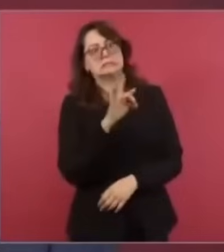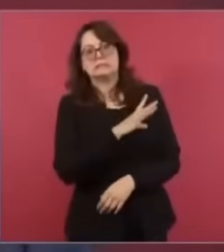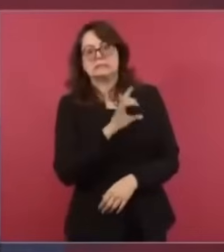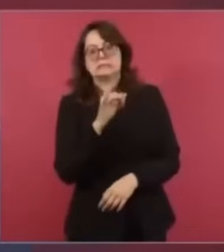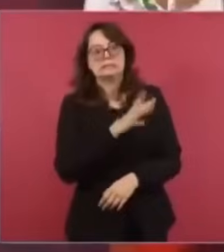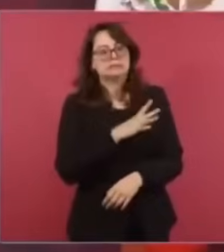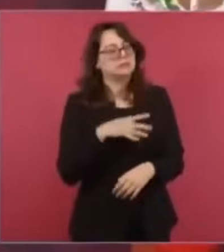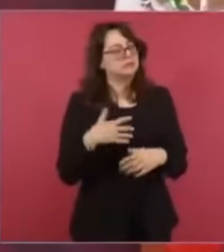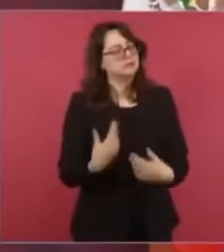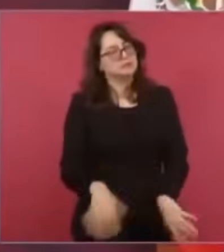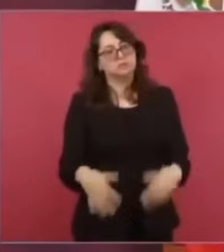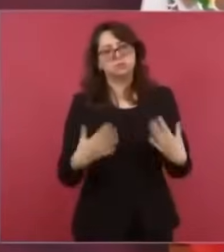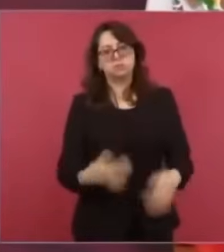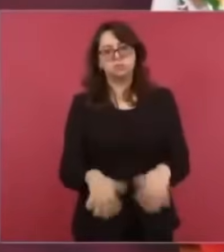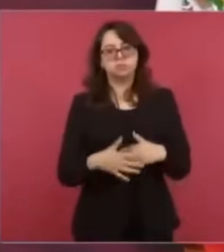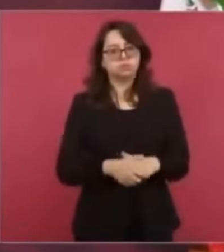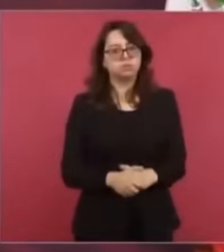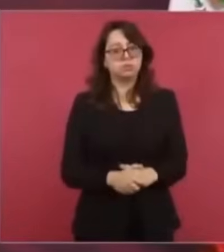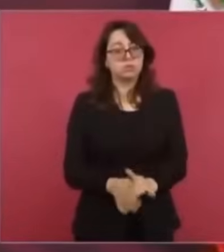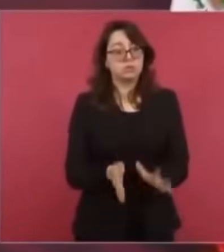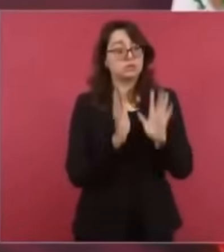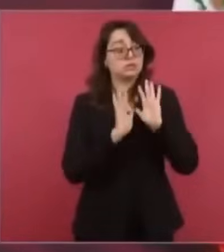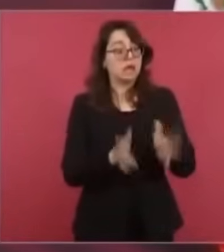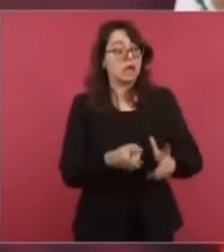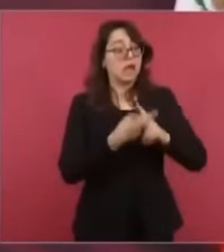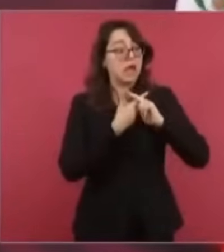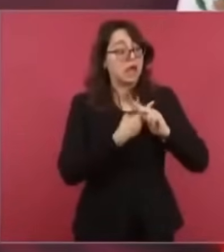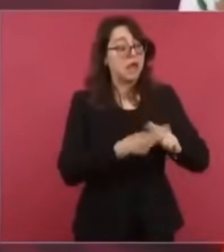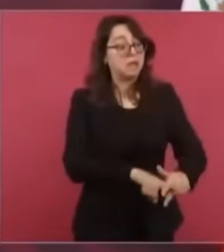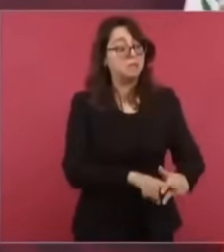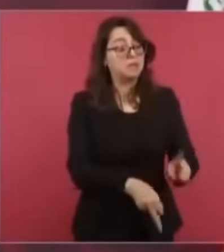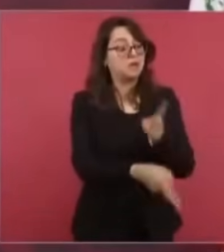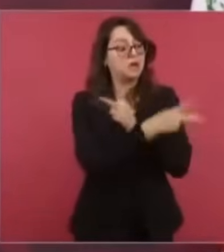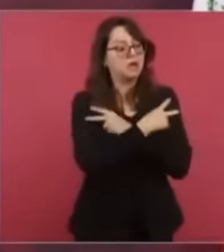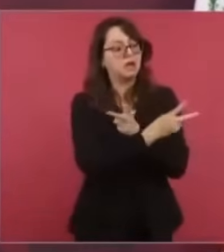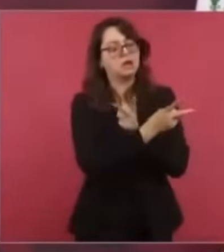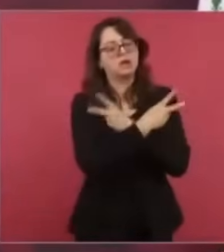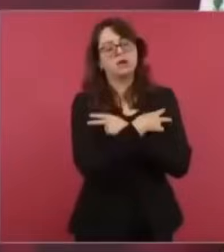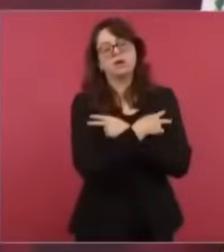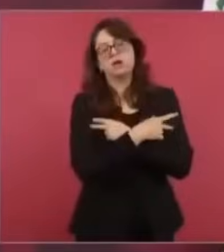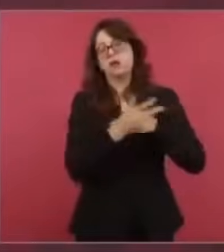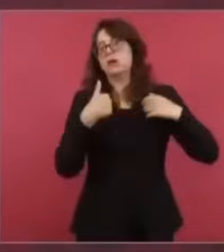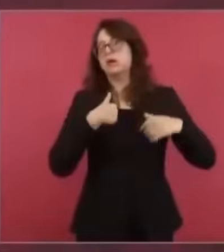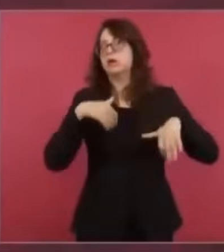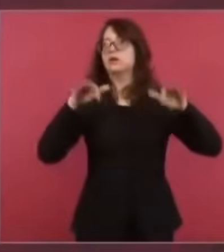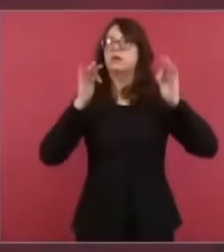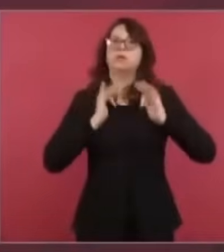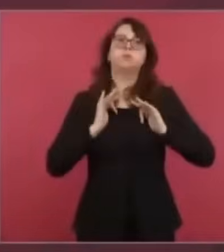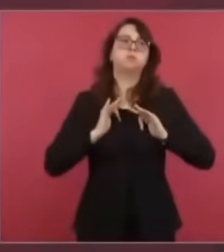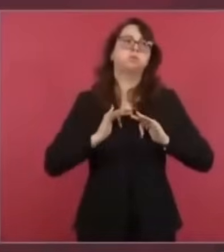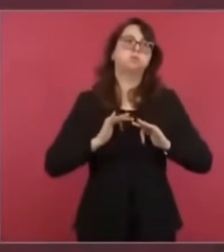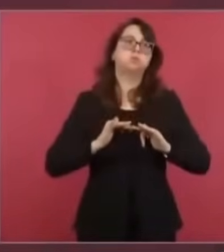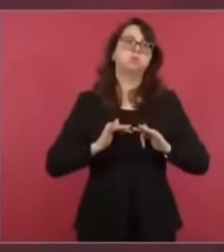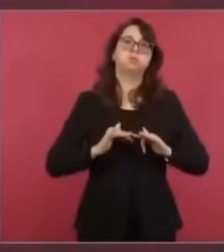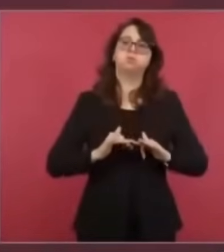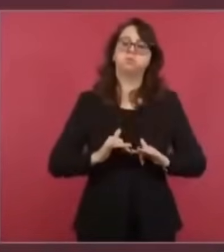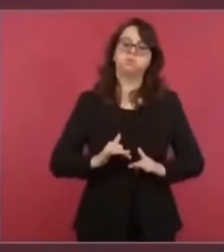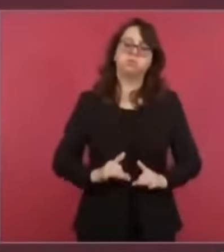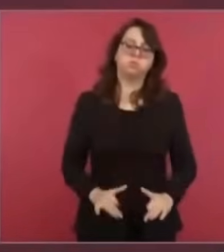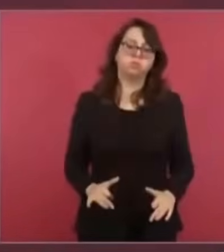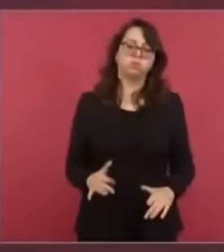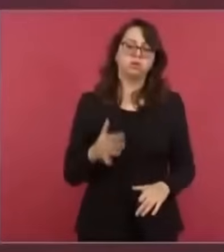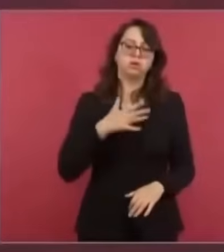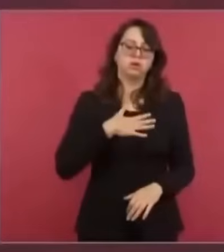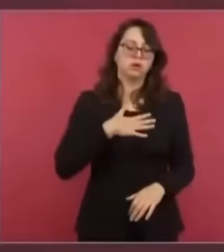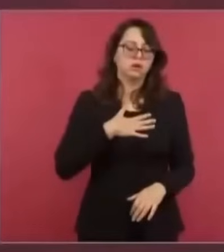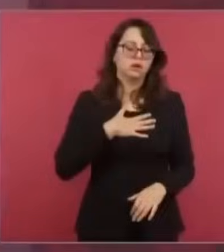Entonces, ¿cuándo llegaba el día de que se terminaba el periodo ordinario y tenían que